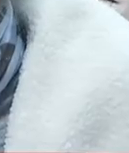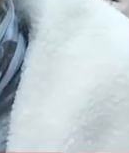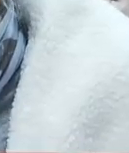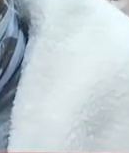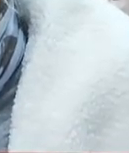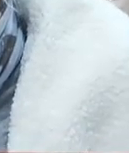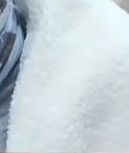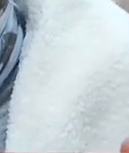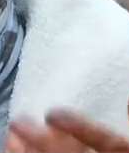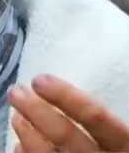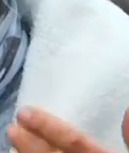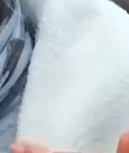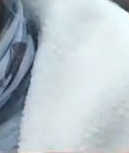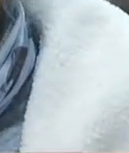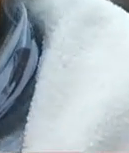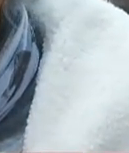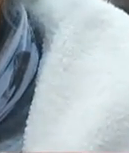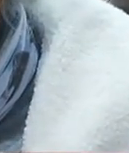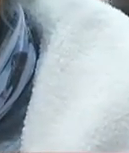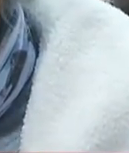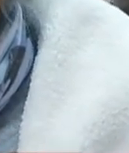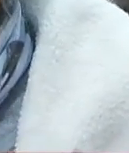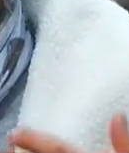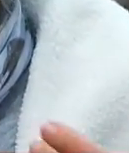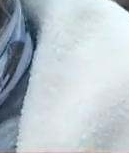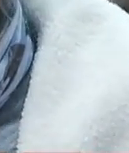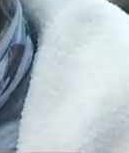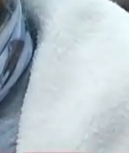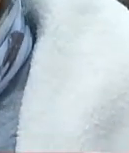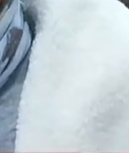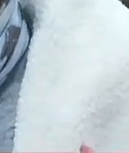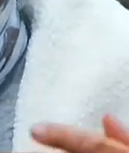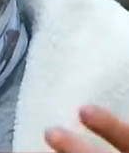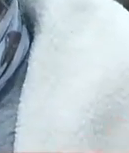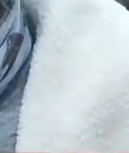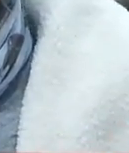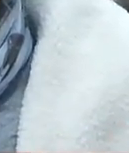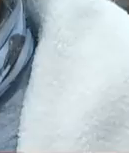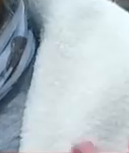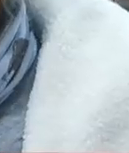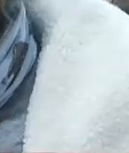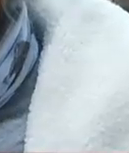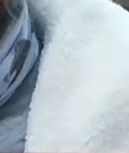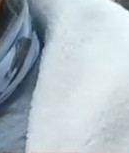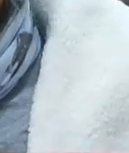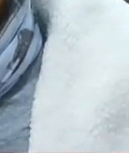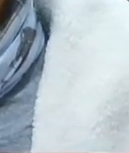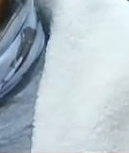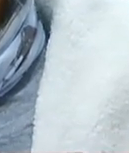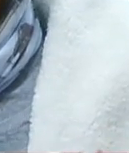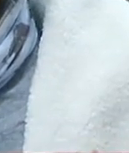hacen se conocen a sí mismos. Crecen, el público también,